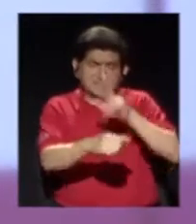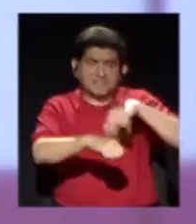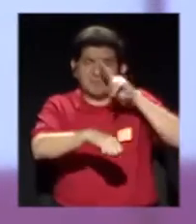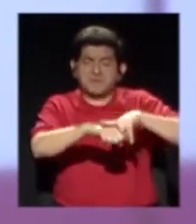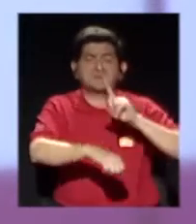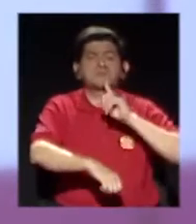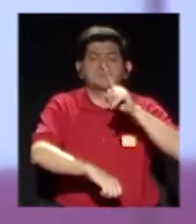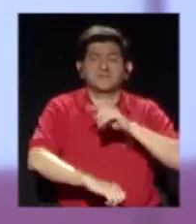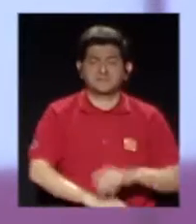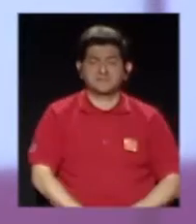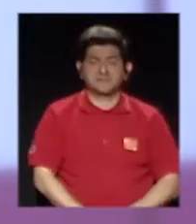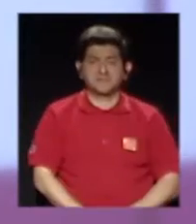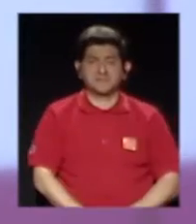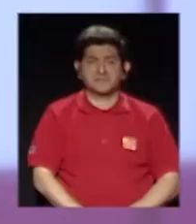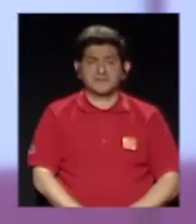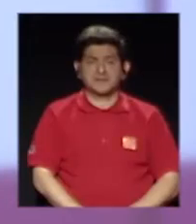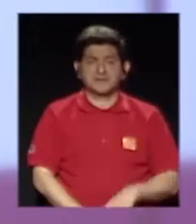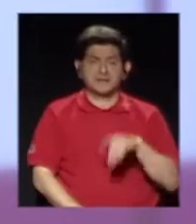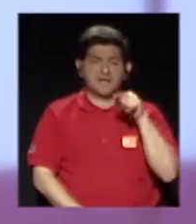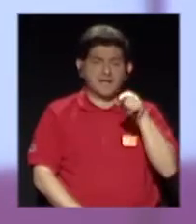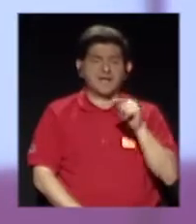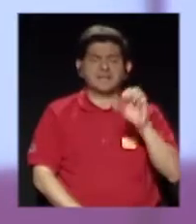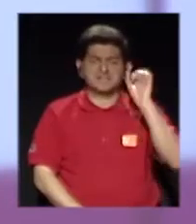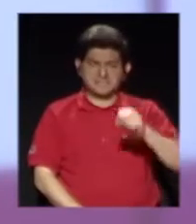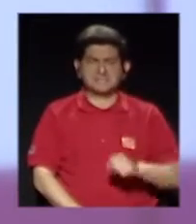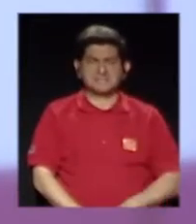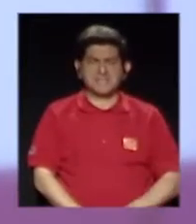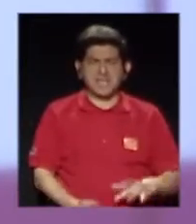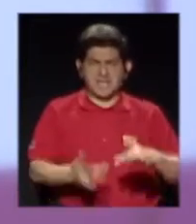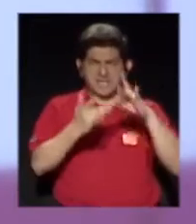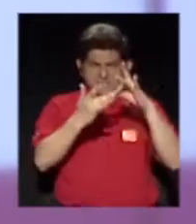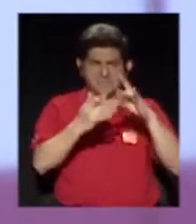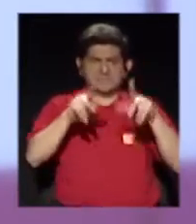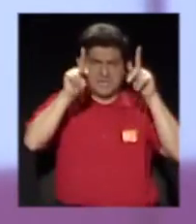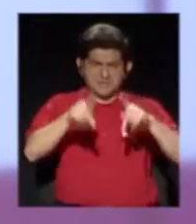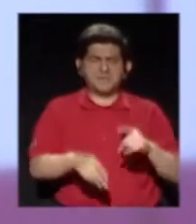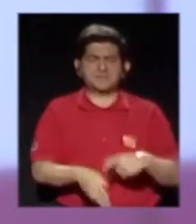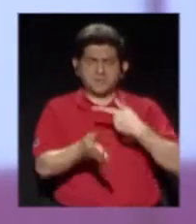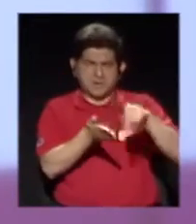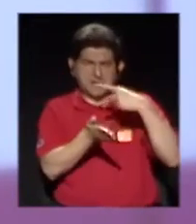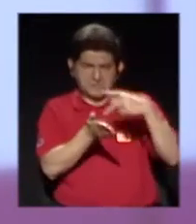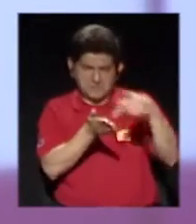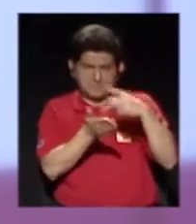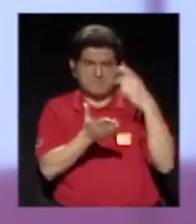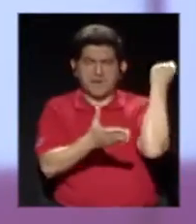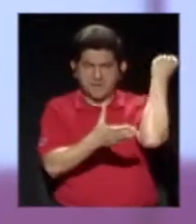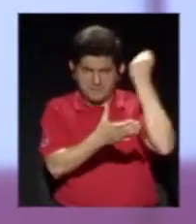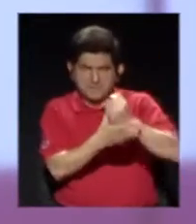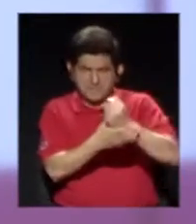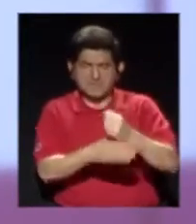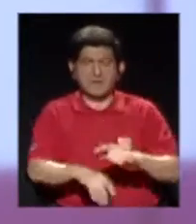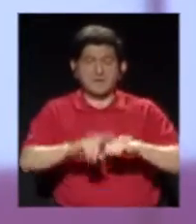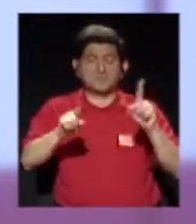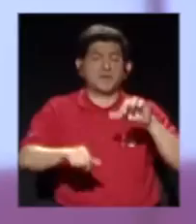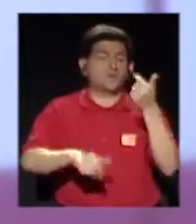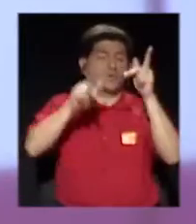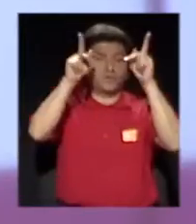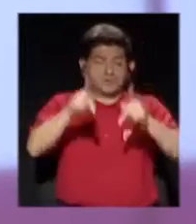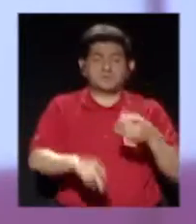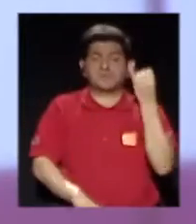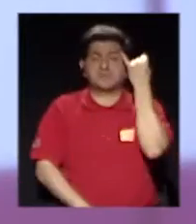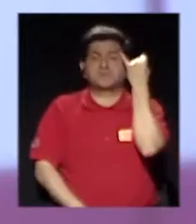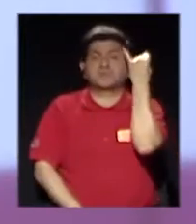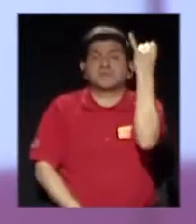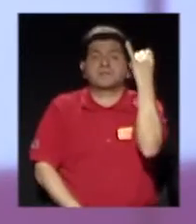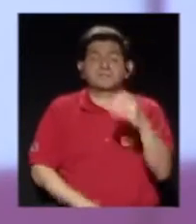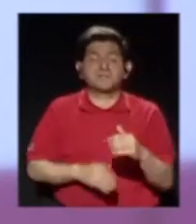decimos bueno hay un sicariato especial hay gente pero también hay gente que ha seguido una idea